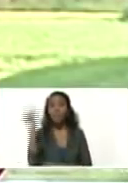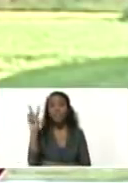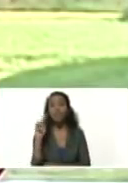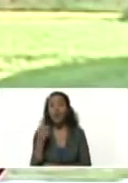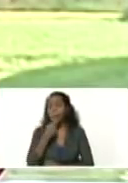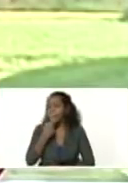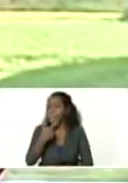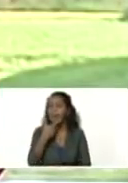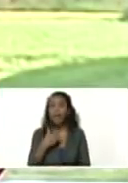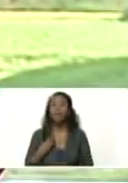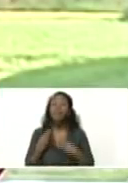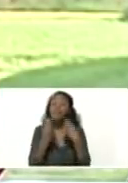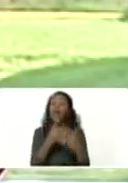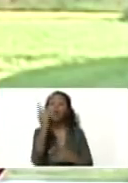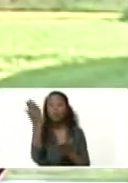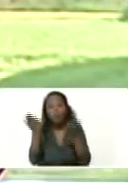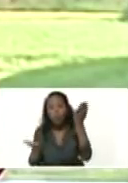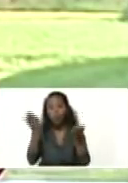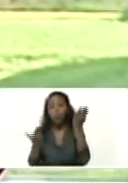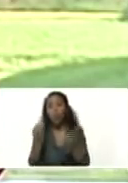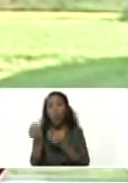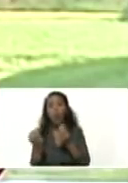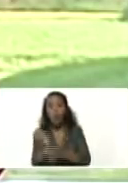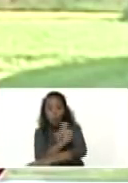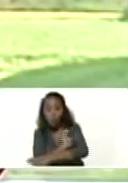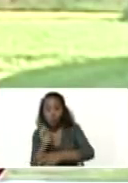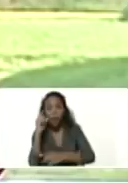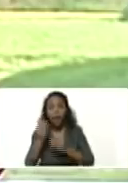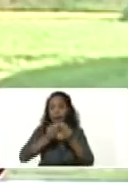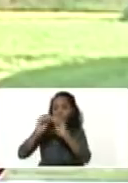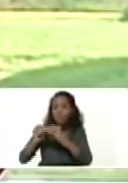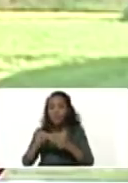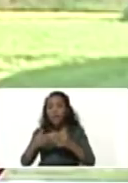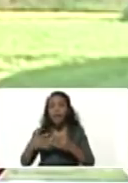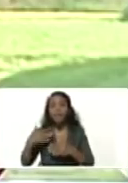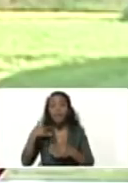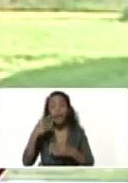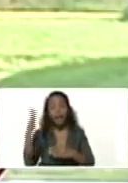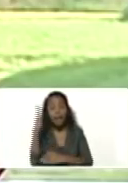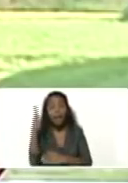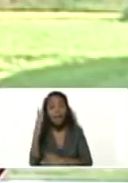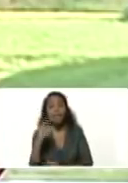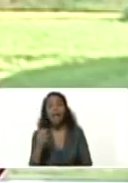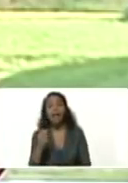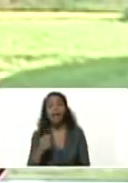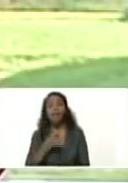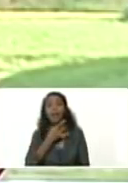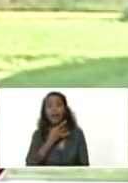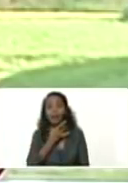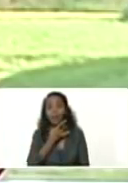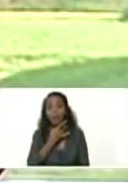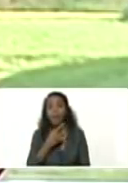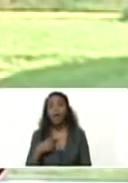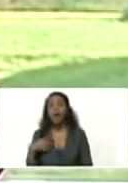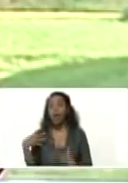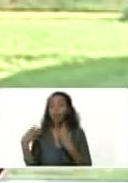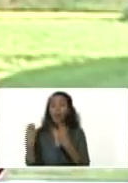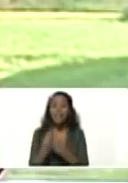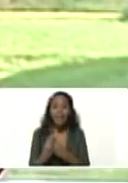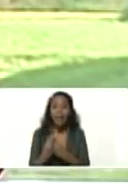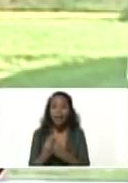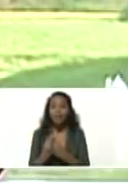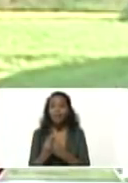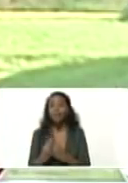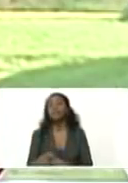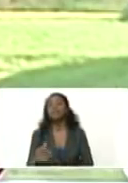nos diera un balance de cómo avanza el arreglo de iglesias evangélicas. Compañera Jacqueline Faría, ¿y